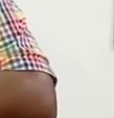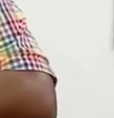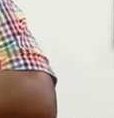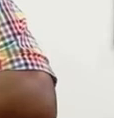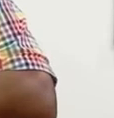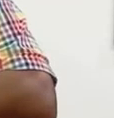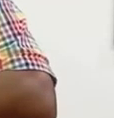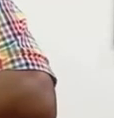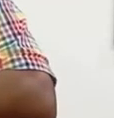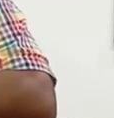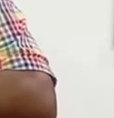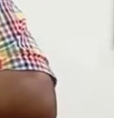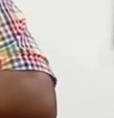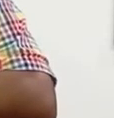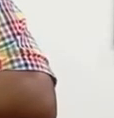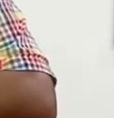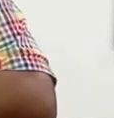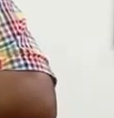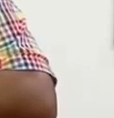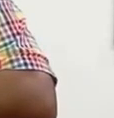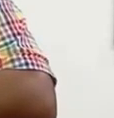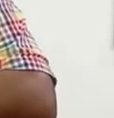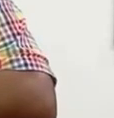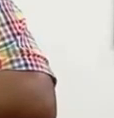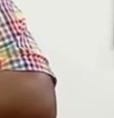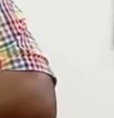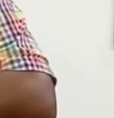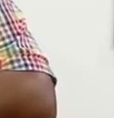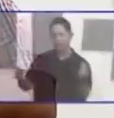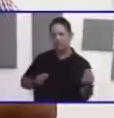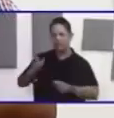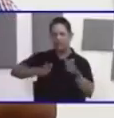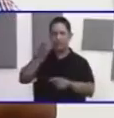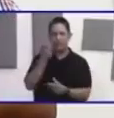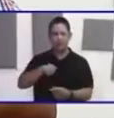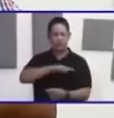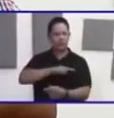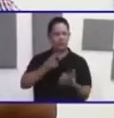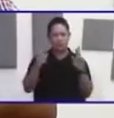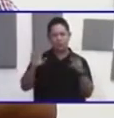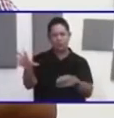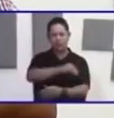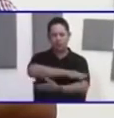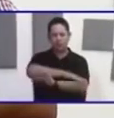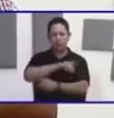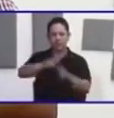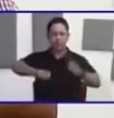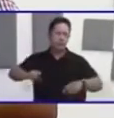podemos permitir que los casos nos aumenten. Entonces, todo depende también del buen comportamiento de toda la comunidad. Bueno,